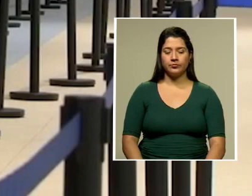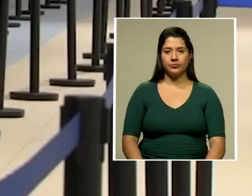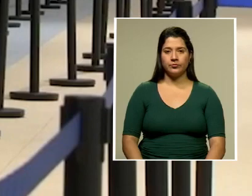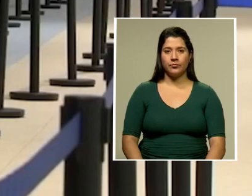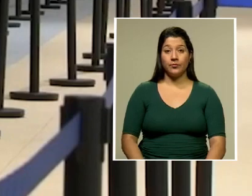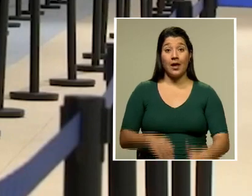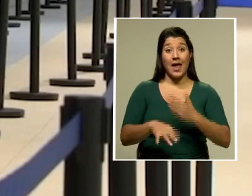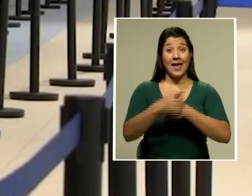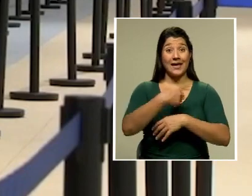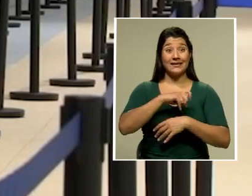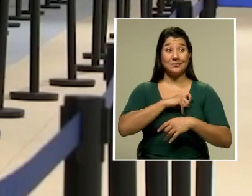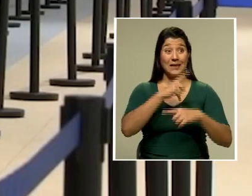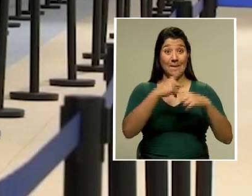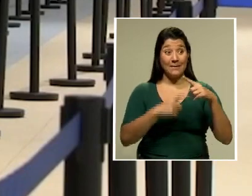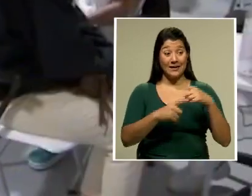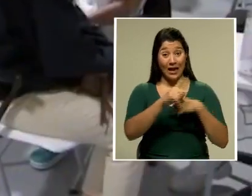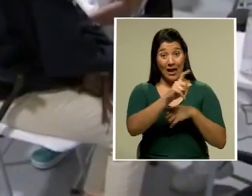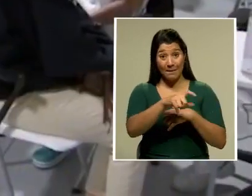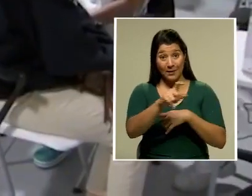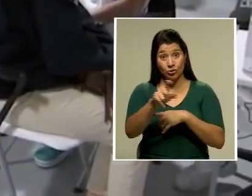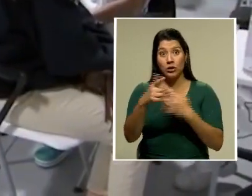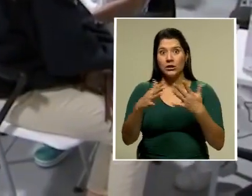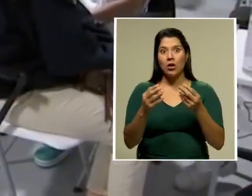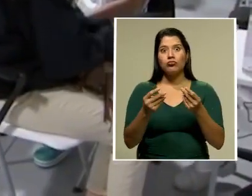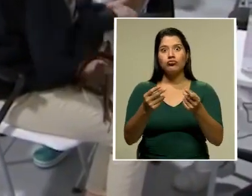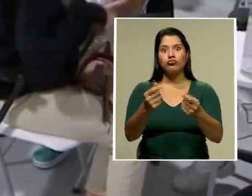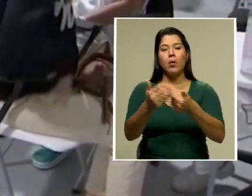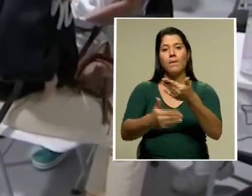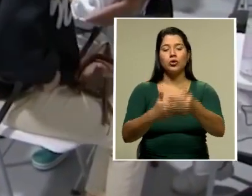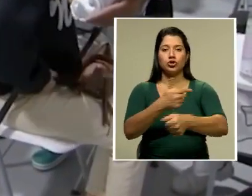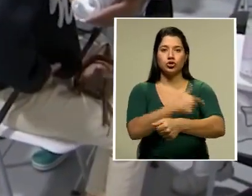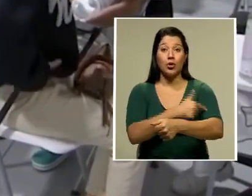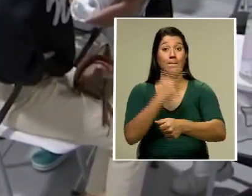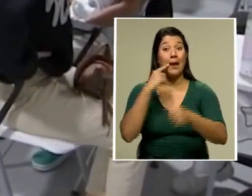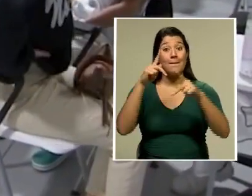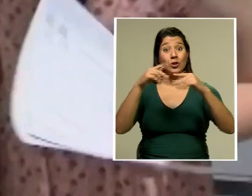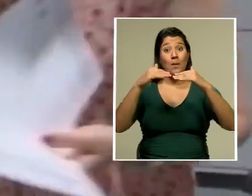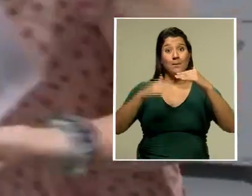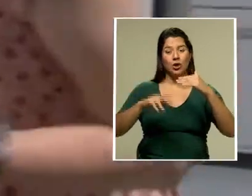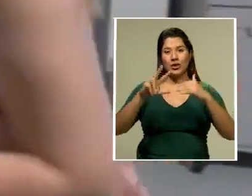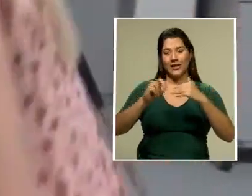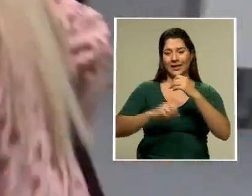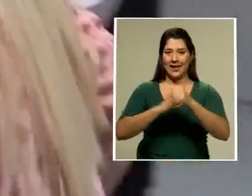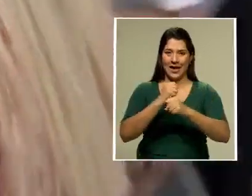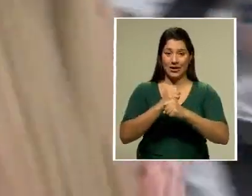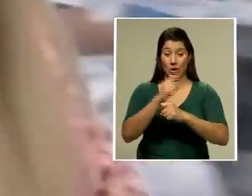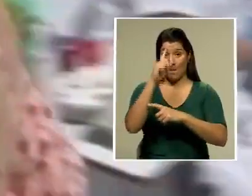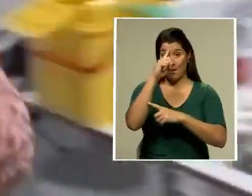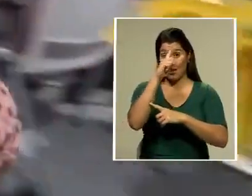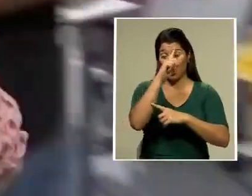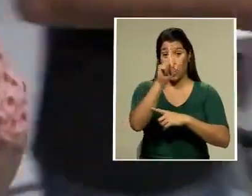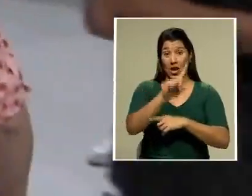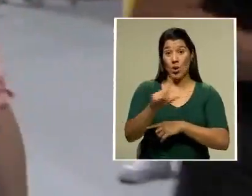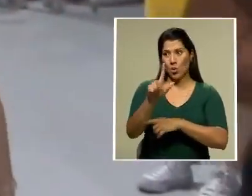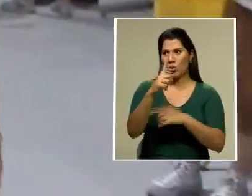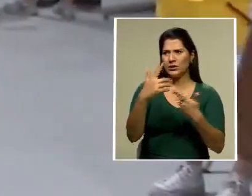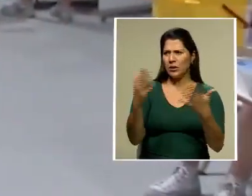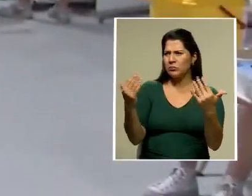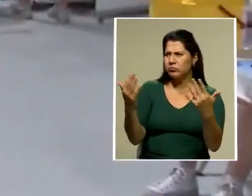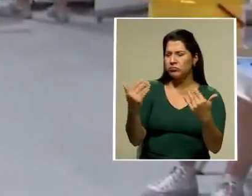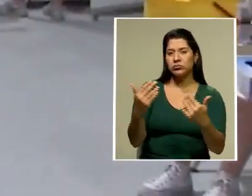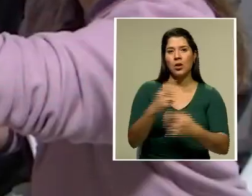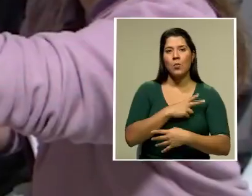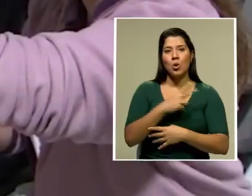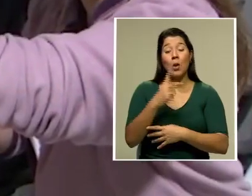En España, la mitad de las regiones ha acelerado la vacunación de los menores de 30 años. Madrid abrió el lunes la citación voluntaria para